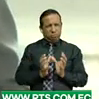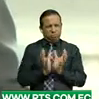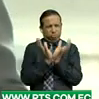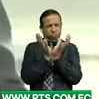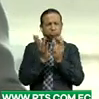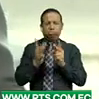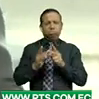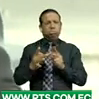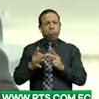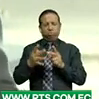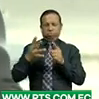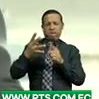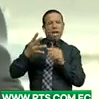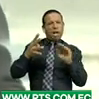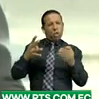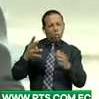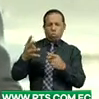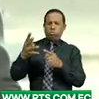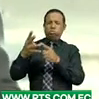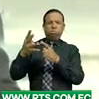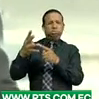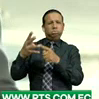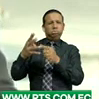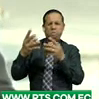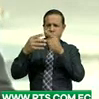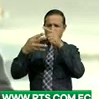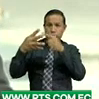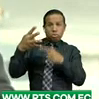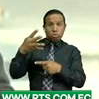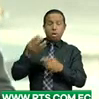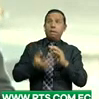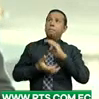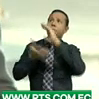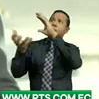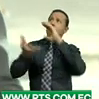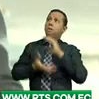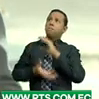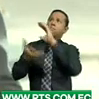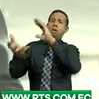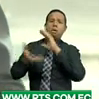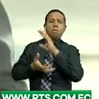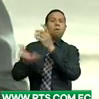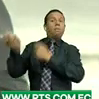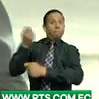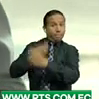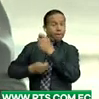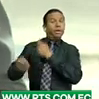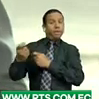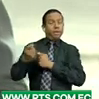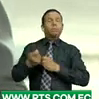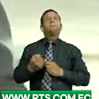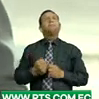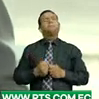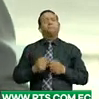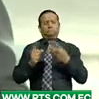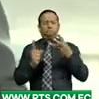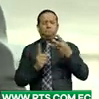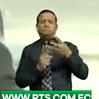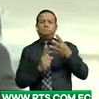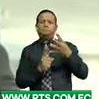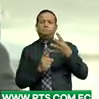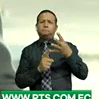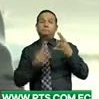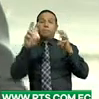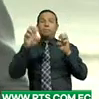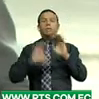flores, si los 4 productos, además que tienen 3 de ellos mucha importancia en la serranía ecuatoriana. Y el cuarto, el tema de desarrollo